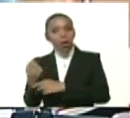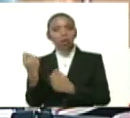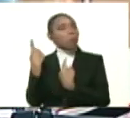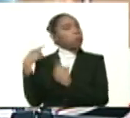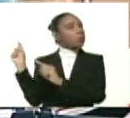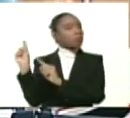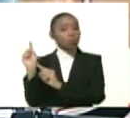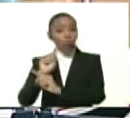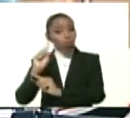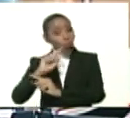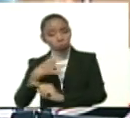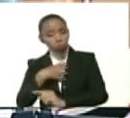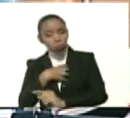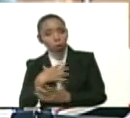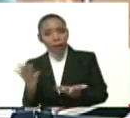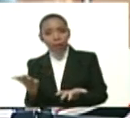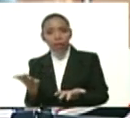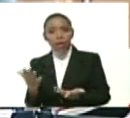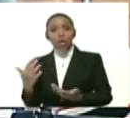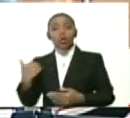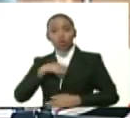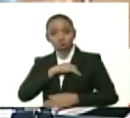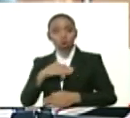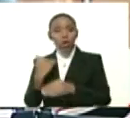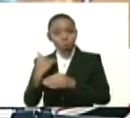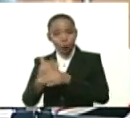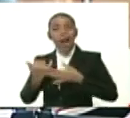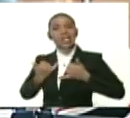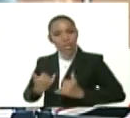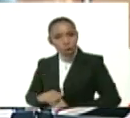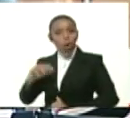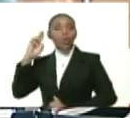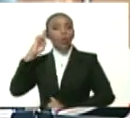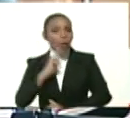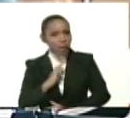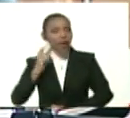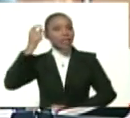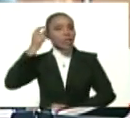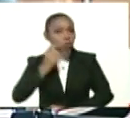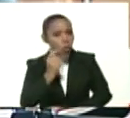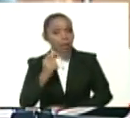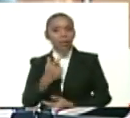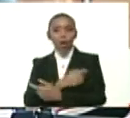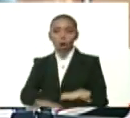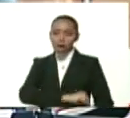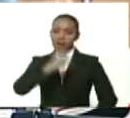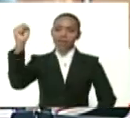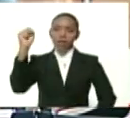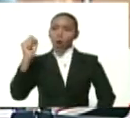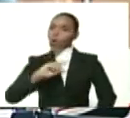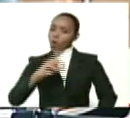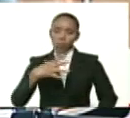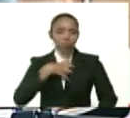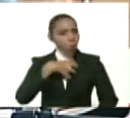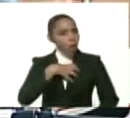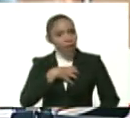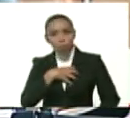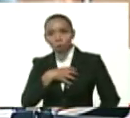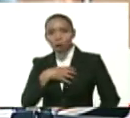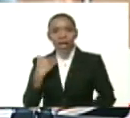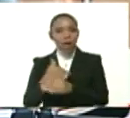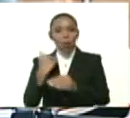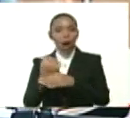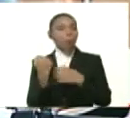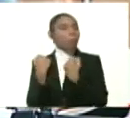podemos. Somos los hijos de Bolívar, los hijos de Sucre, los hijos de los libertadores. No podemos hacernos la